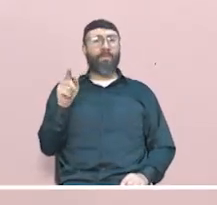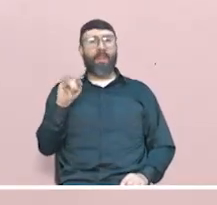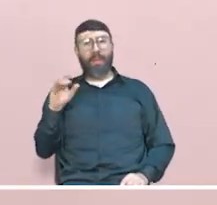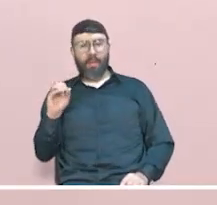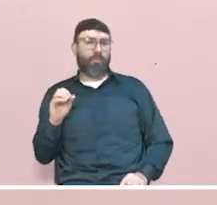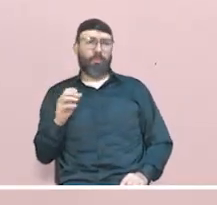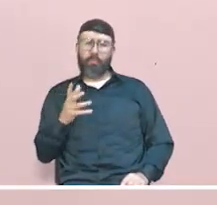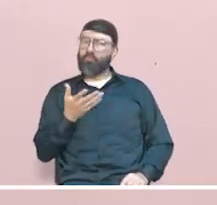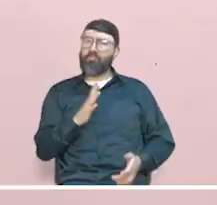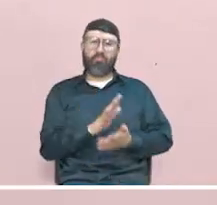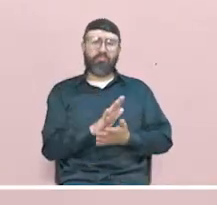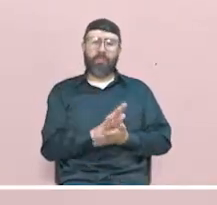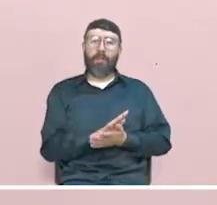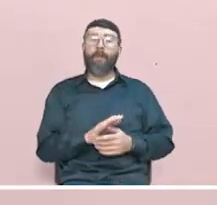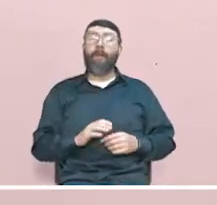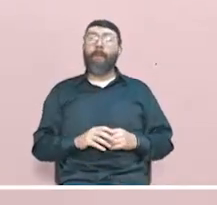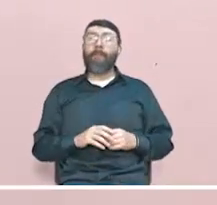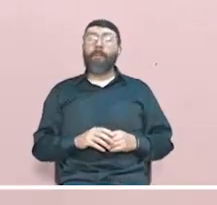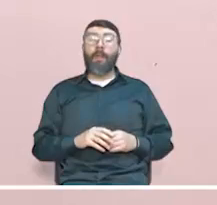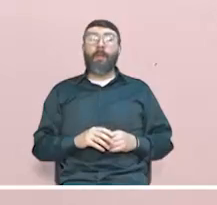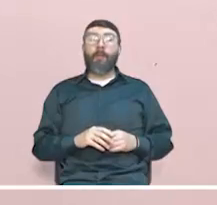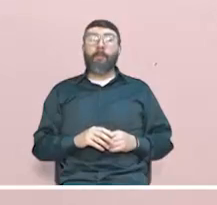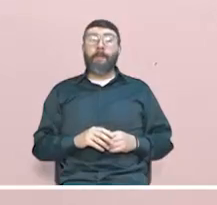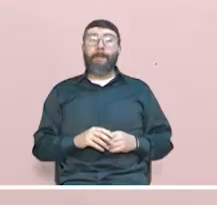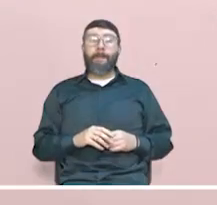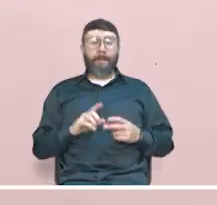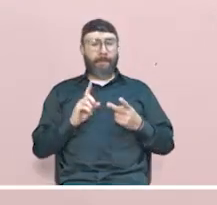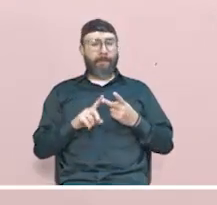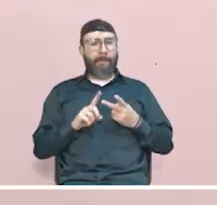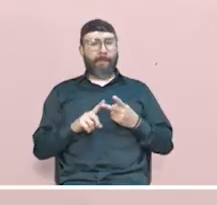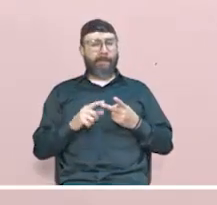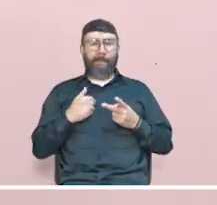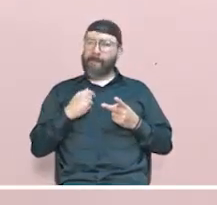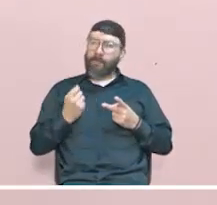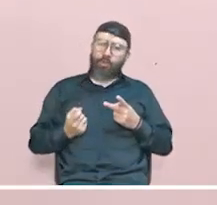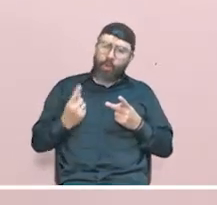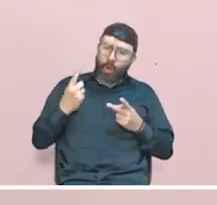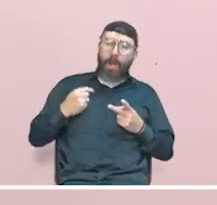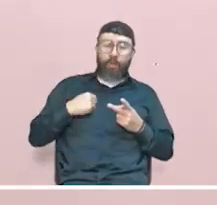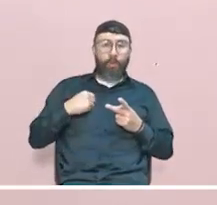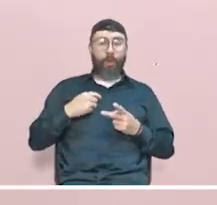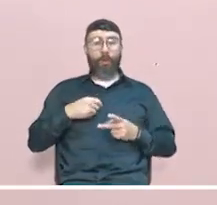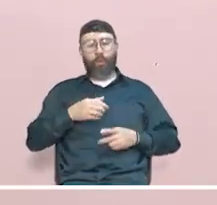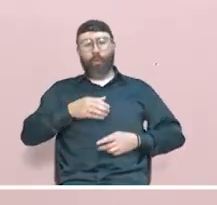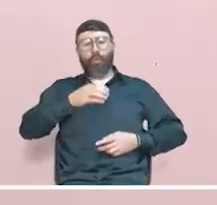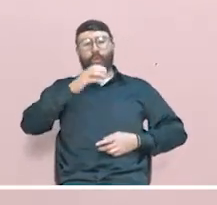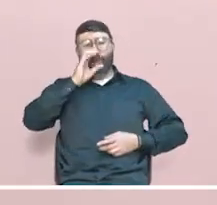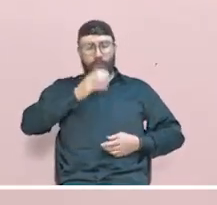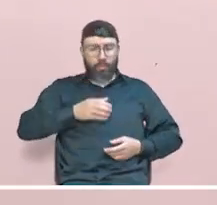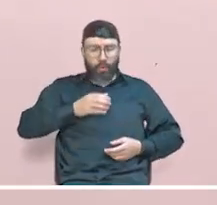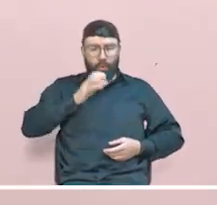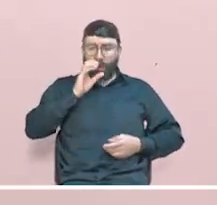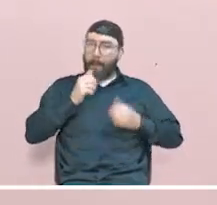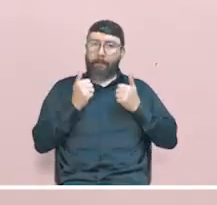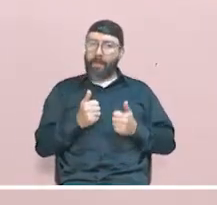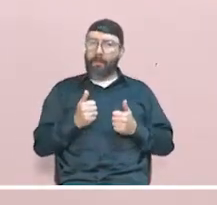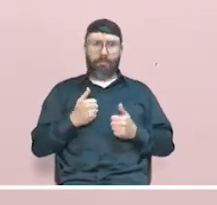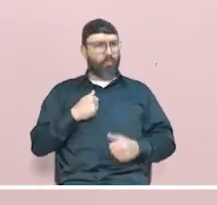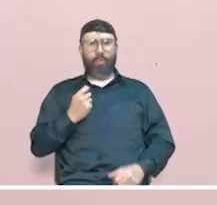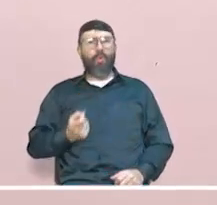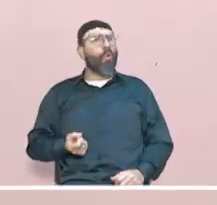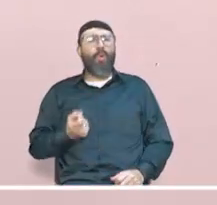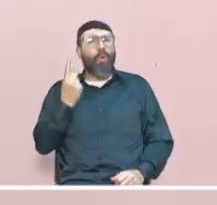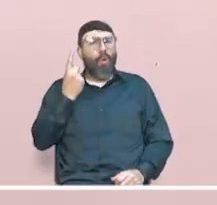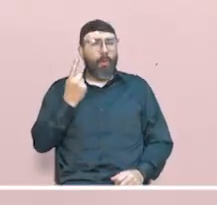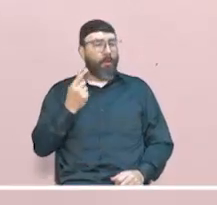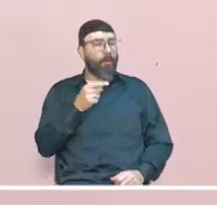vez, revisar, o sea, ¿cómo sé yo que me estoy hidratando bien? El mejor marcador clínico de una